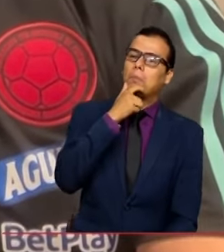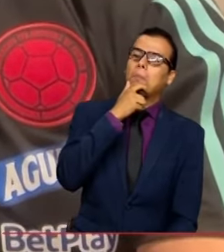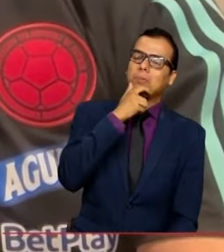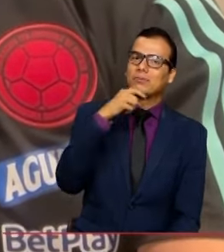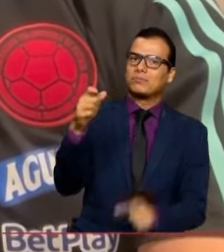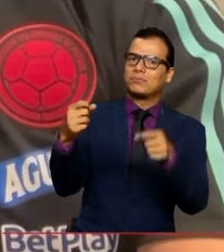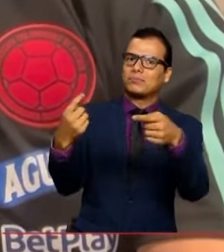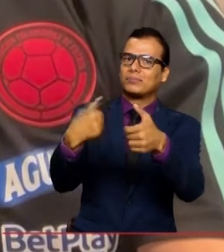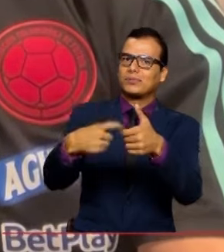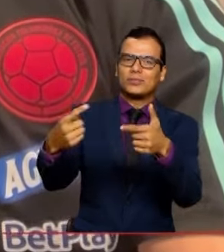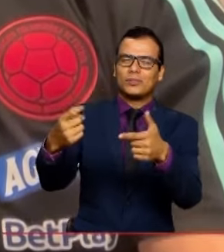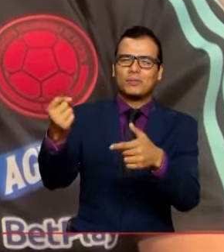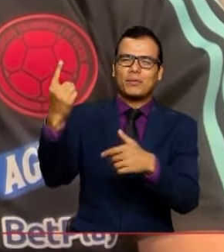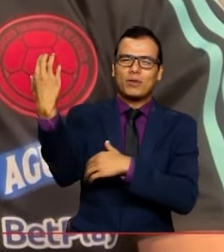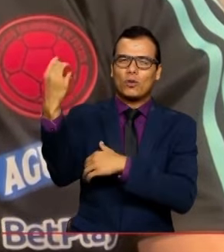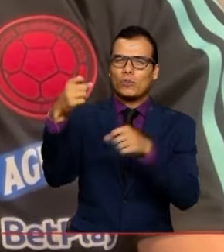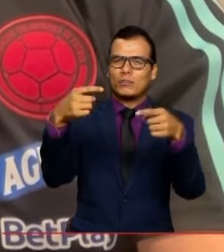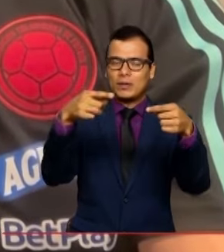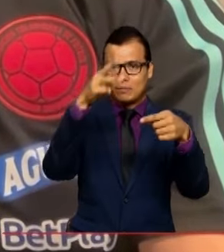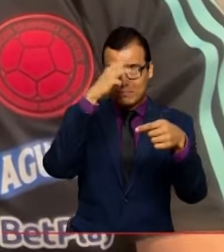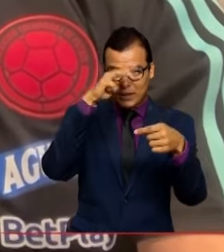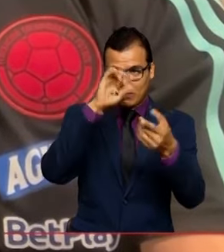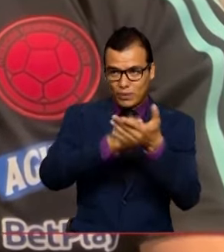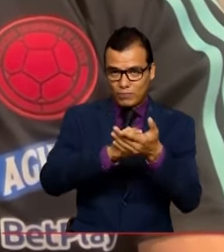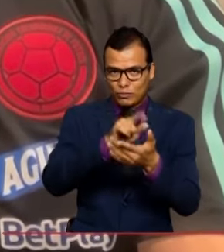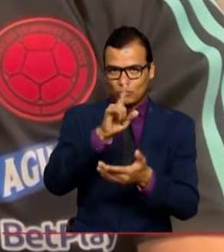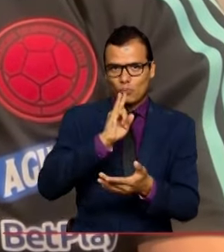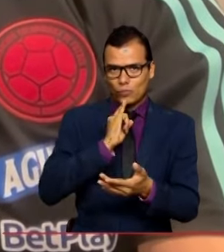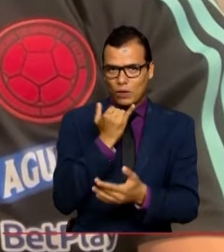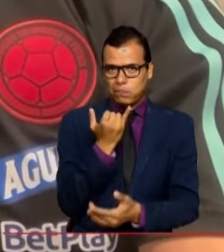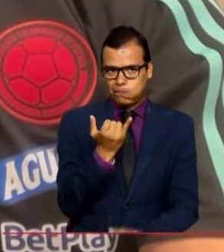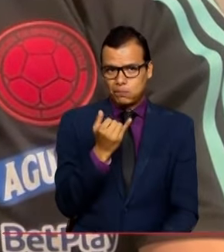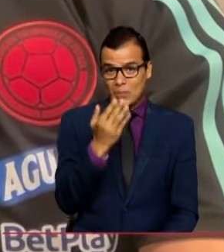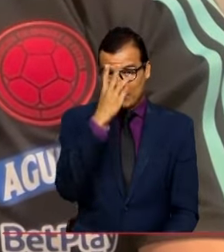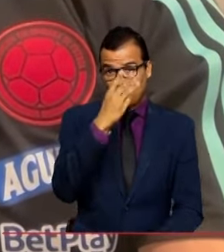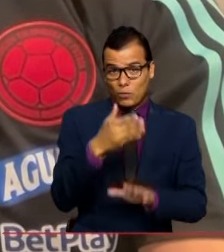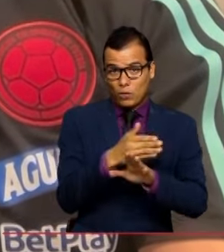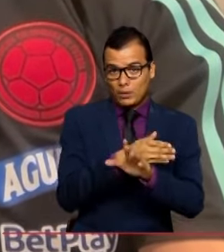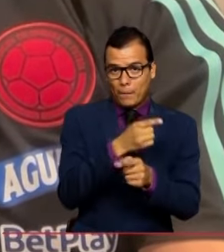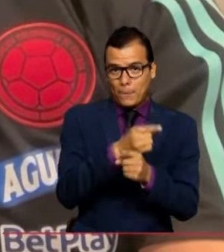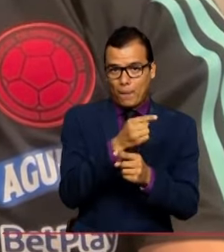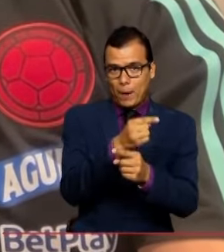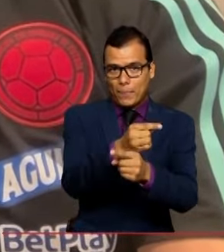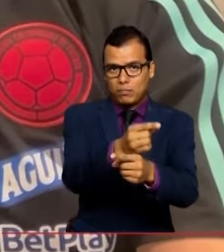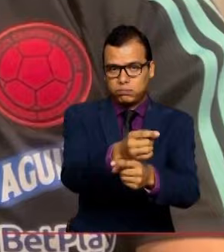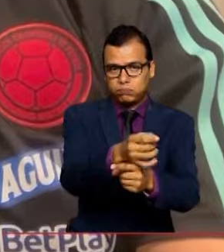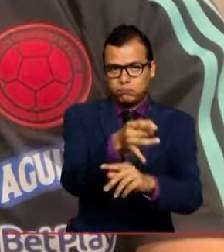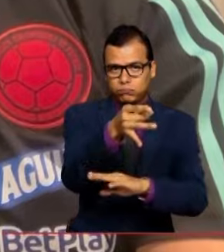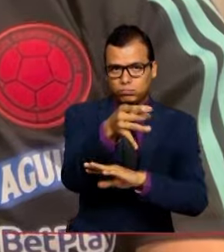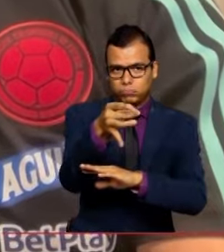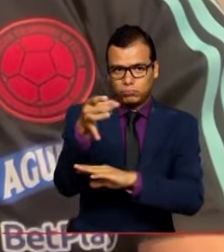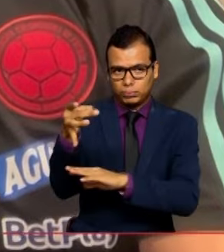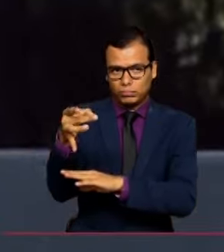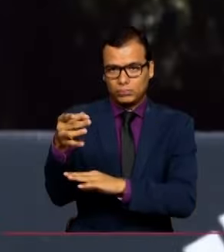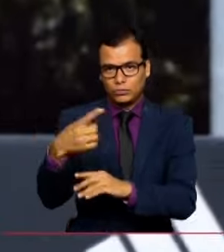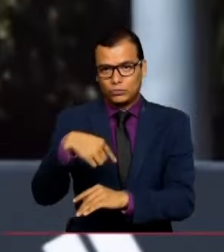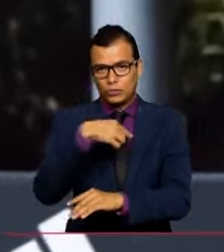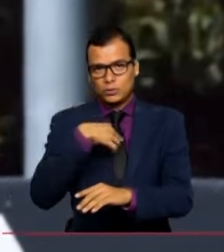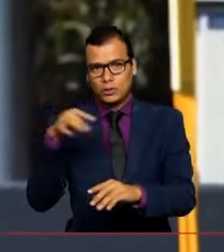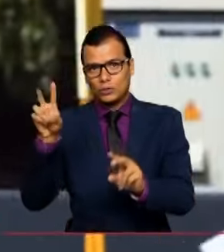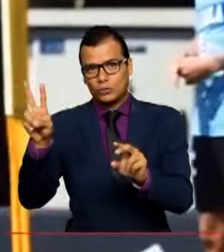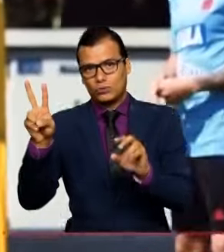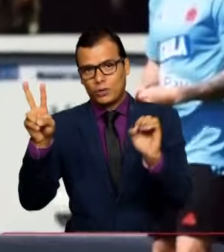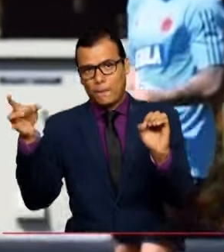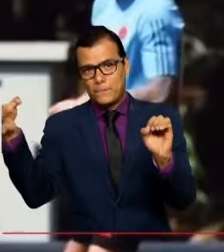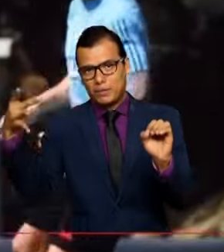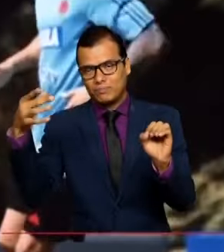México, en Miami. México venía de un invicto muy largo y le ganamos 2-0. Me acuerdo que